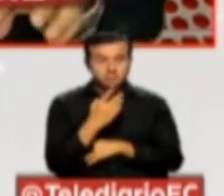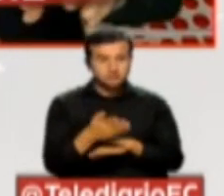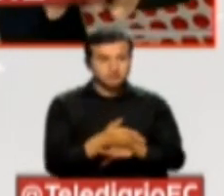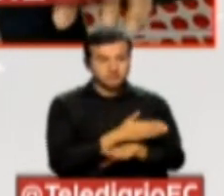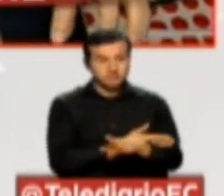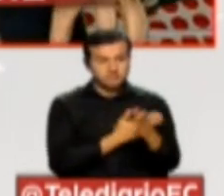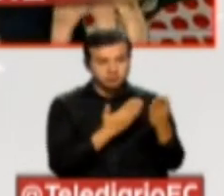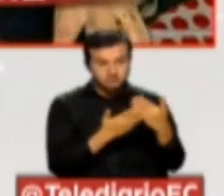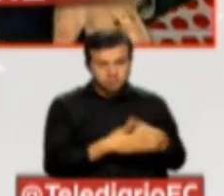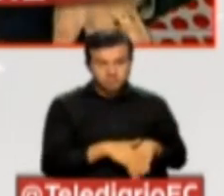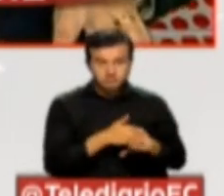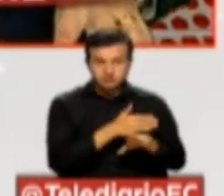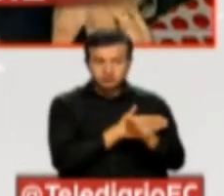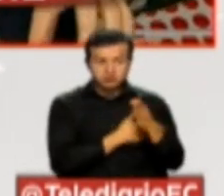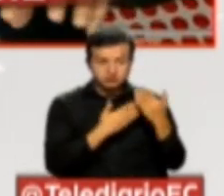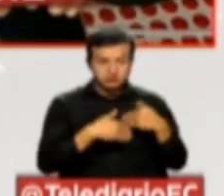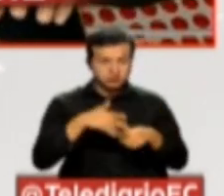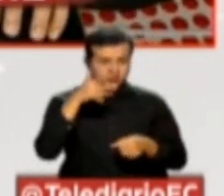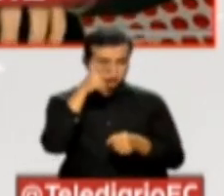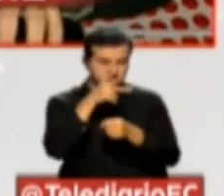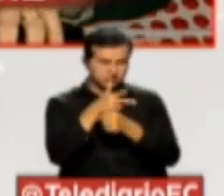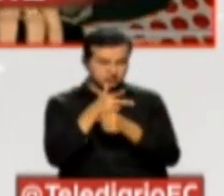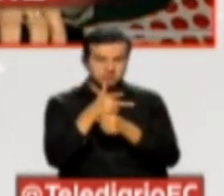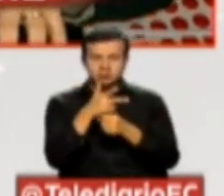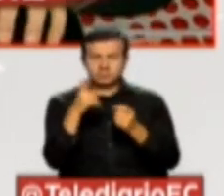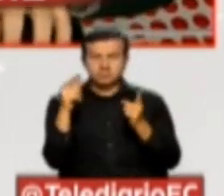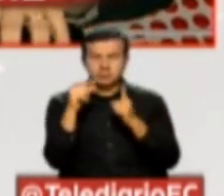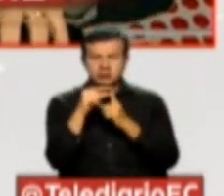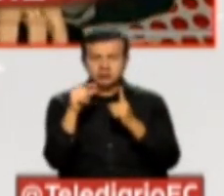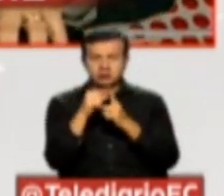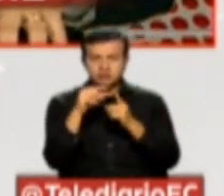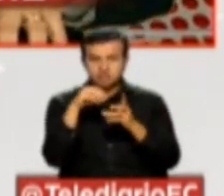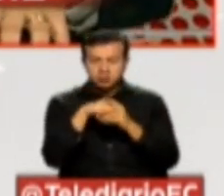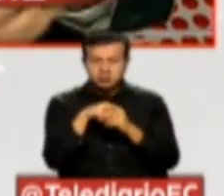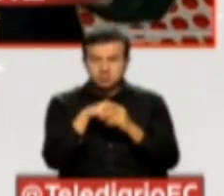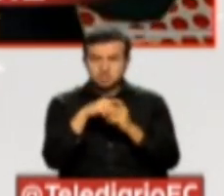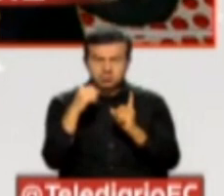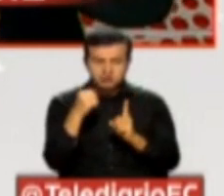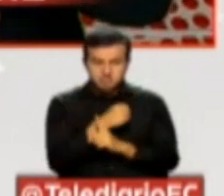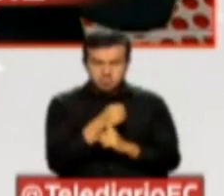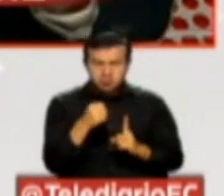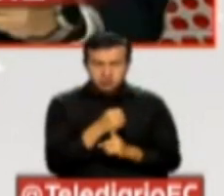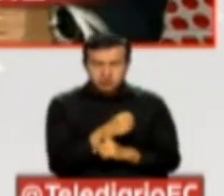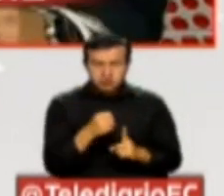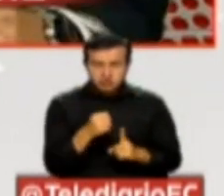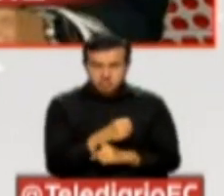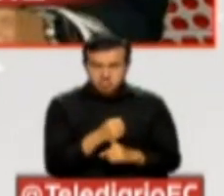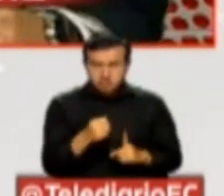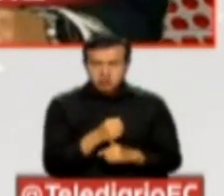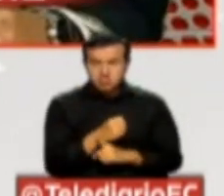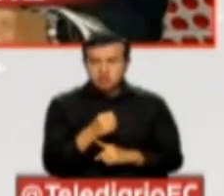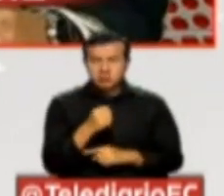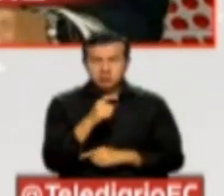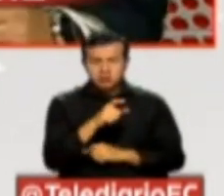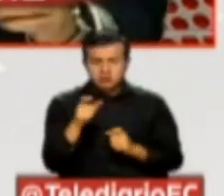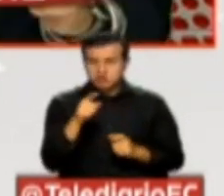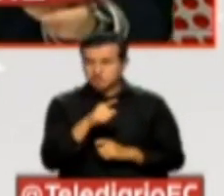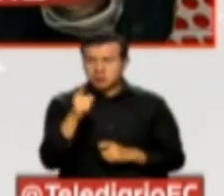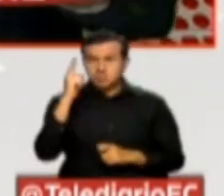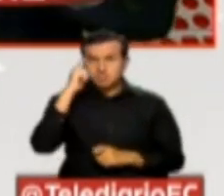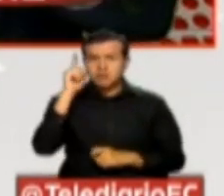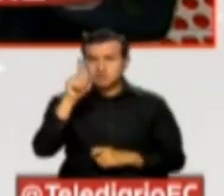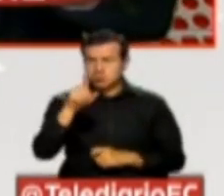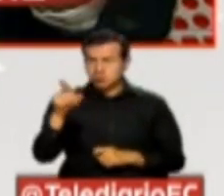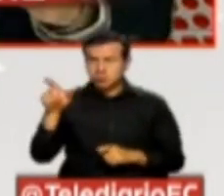antecedentes, por lo que se muestra en el video y por los comentarios dichos dentro de la agresión que fueron comunicados por mis clientes, consideramos